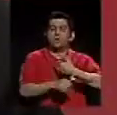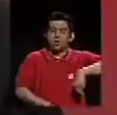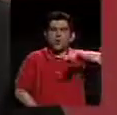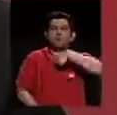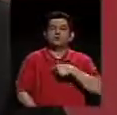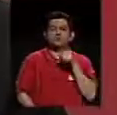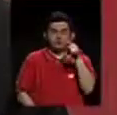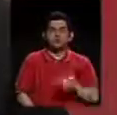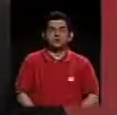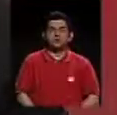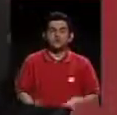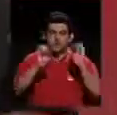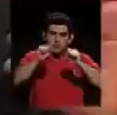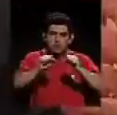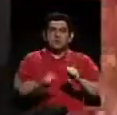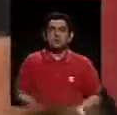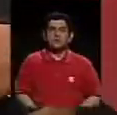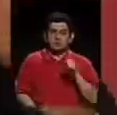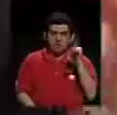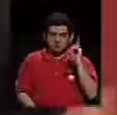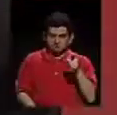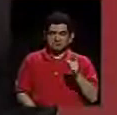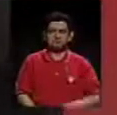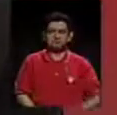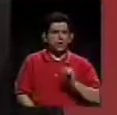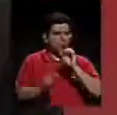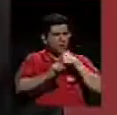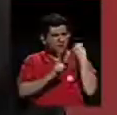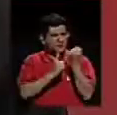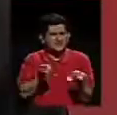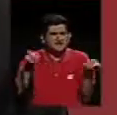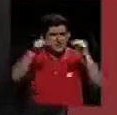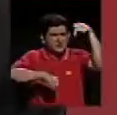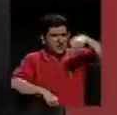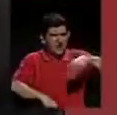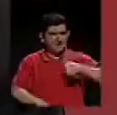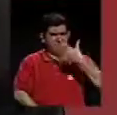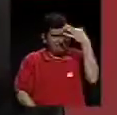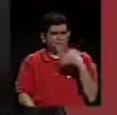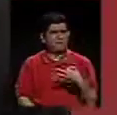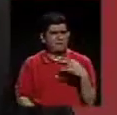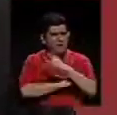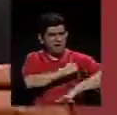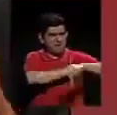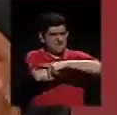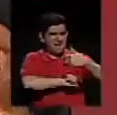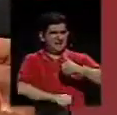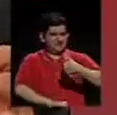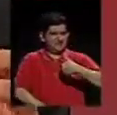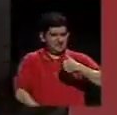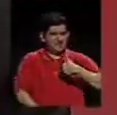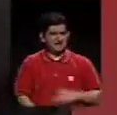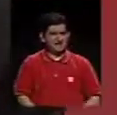tomar la elección. Ahora, aquí se dieron otras circunstancias y a mí me parece que el país ha tenido una